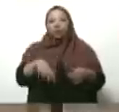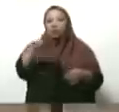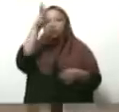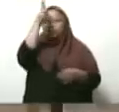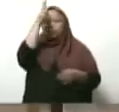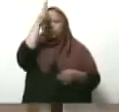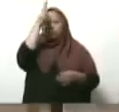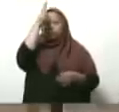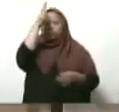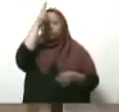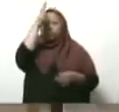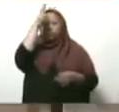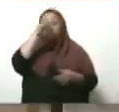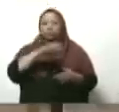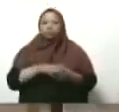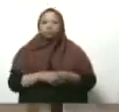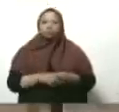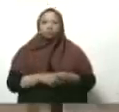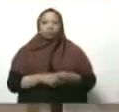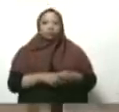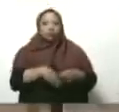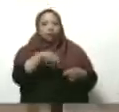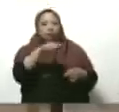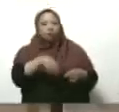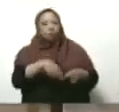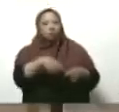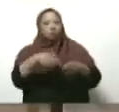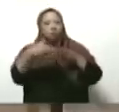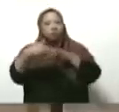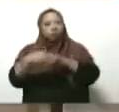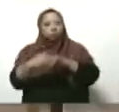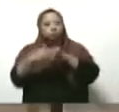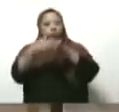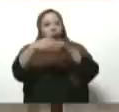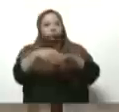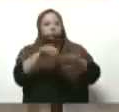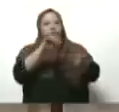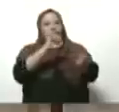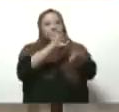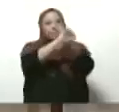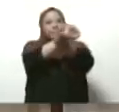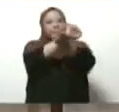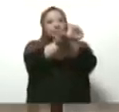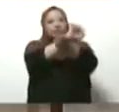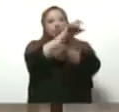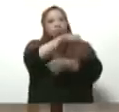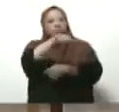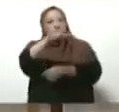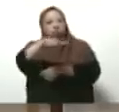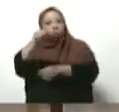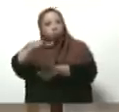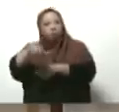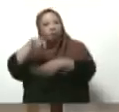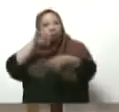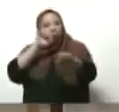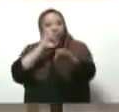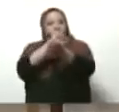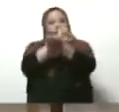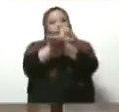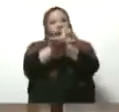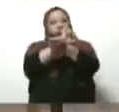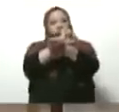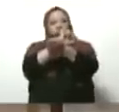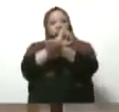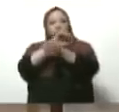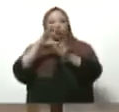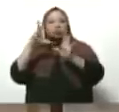la detención de unos lancheros que queriendo utilizar de manera criminal